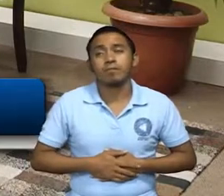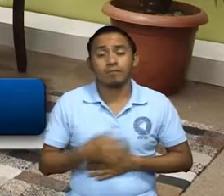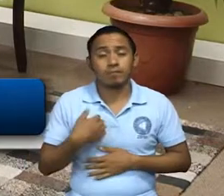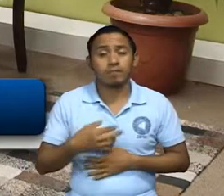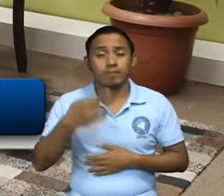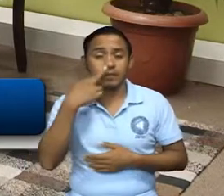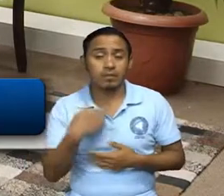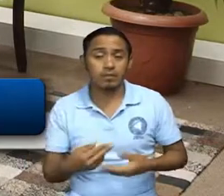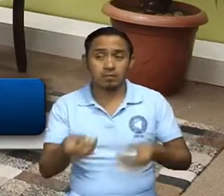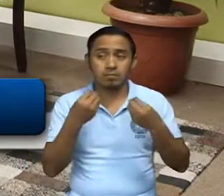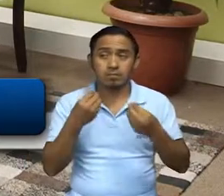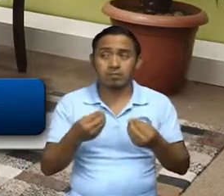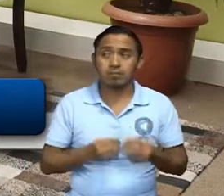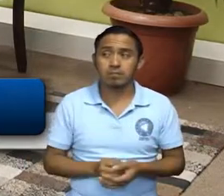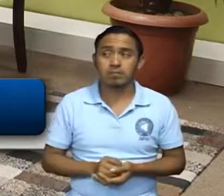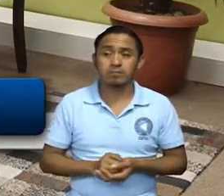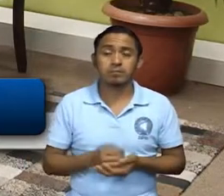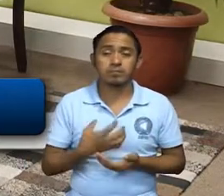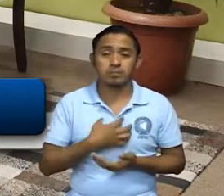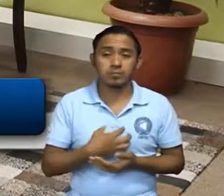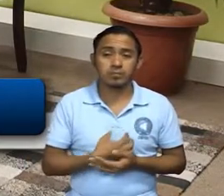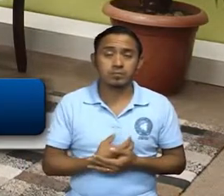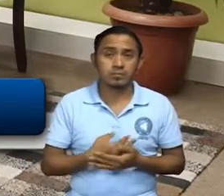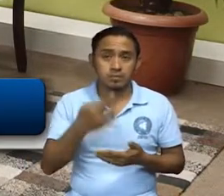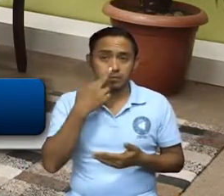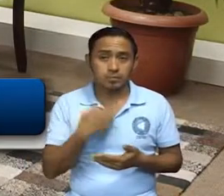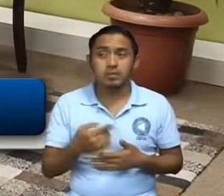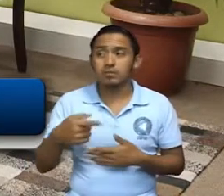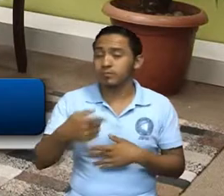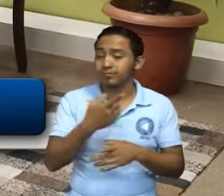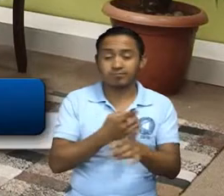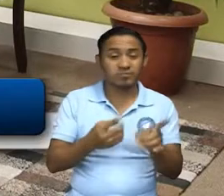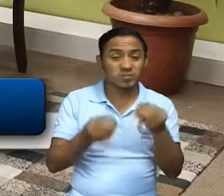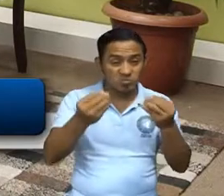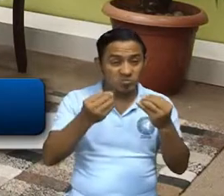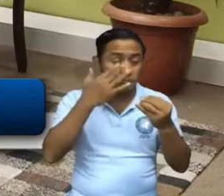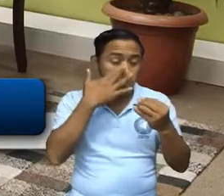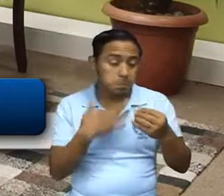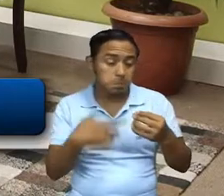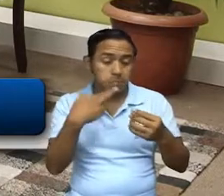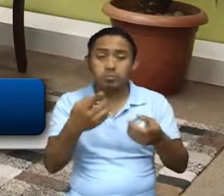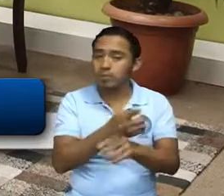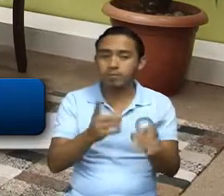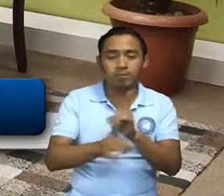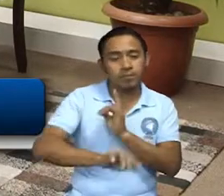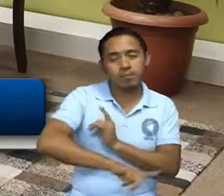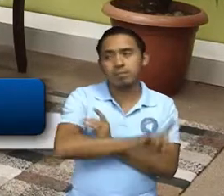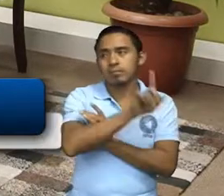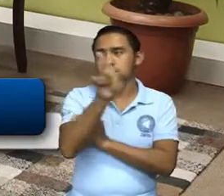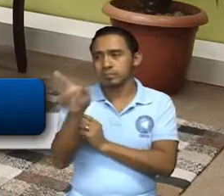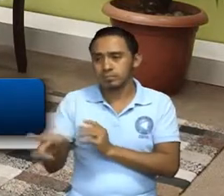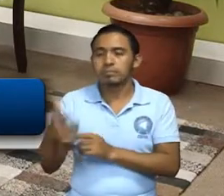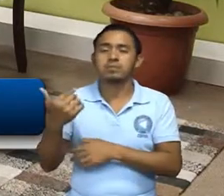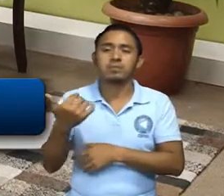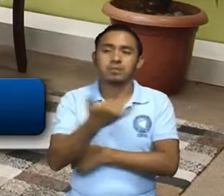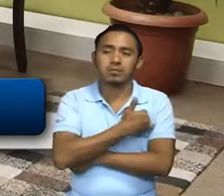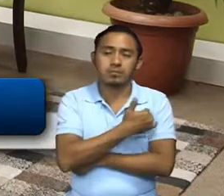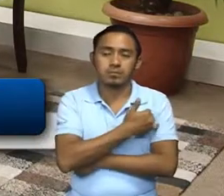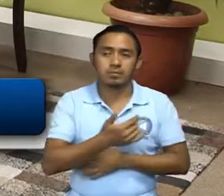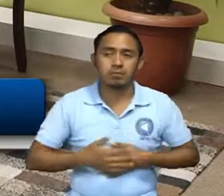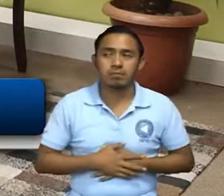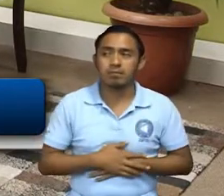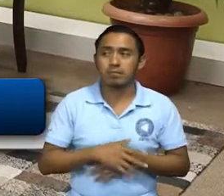es abundante, no solamente se puede tratar en casa, tiene que ser directamente al nivel hospitalario. Por ejemplo, nosotros tenemos lo que es el servicio